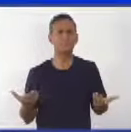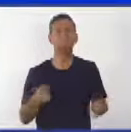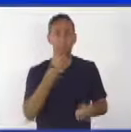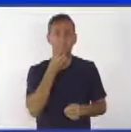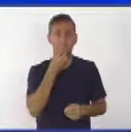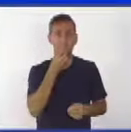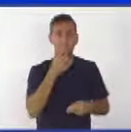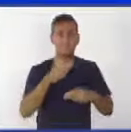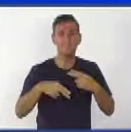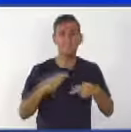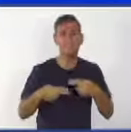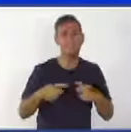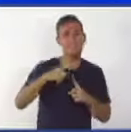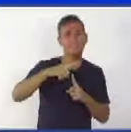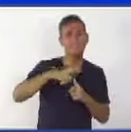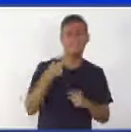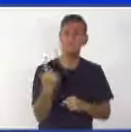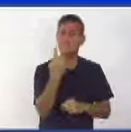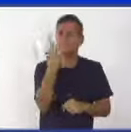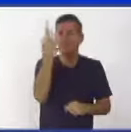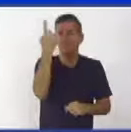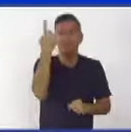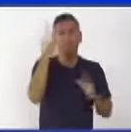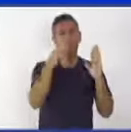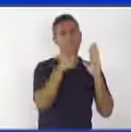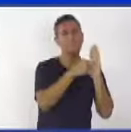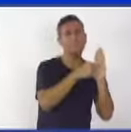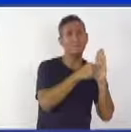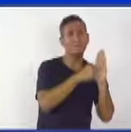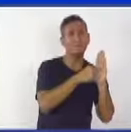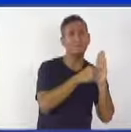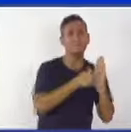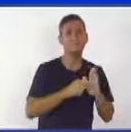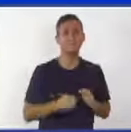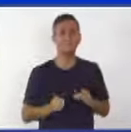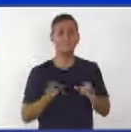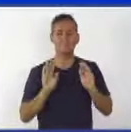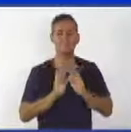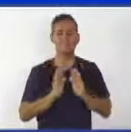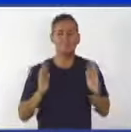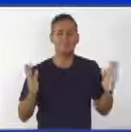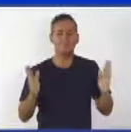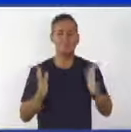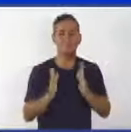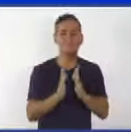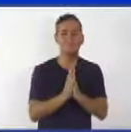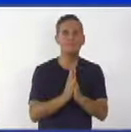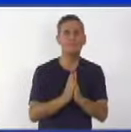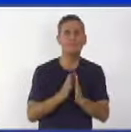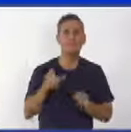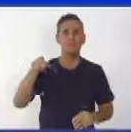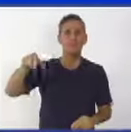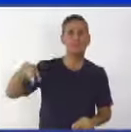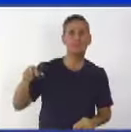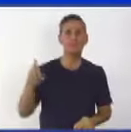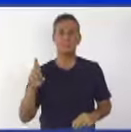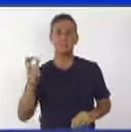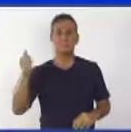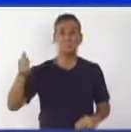primero que tienen que hacer es completar los grafemas ausentes y también